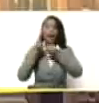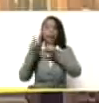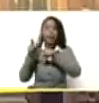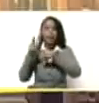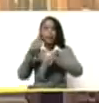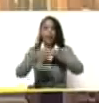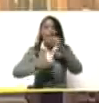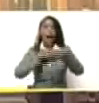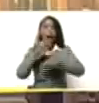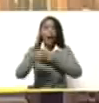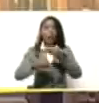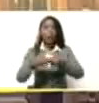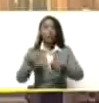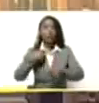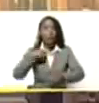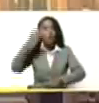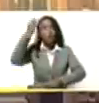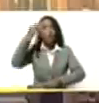y con